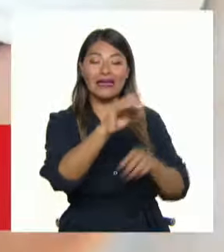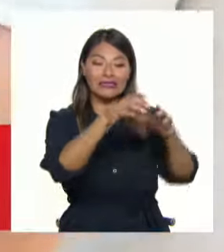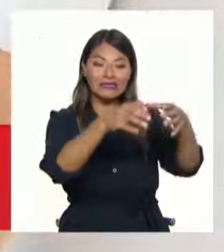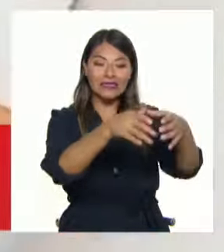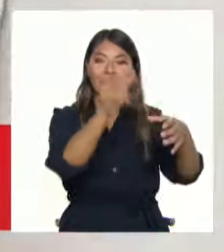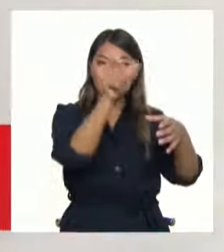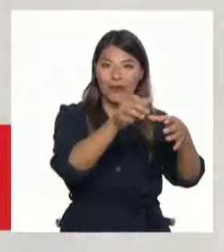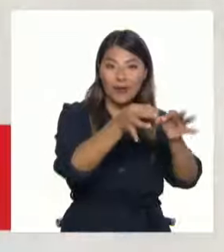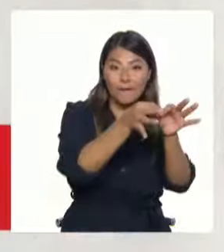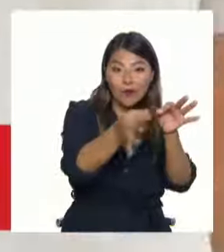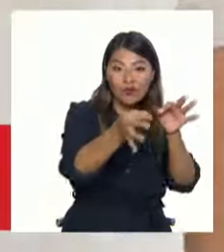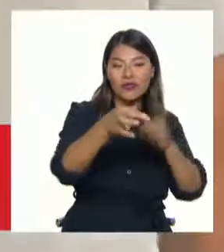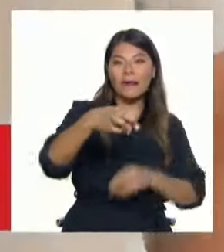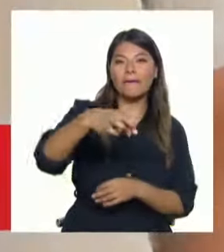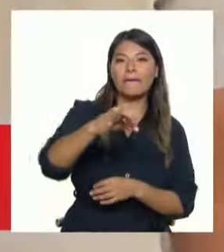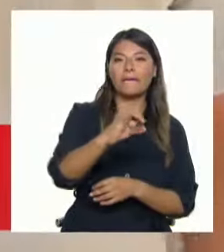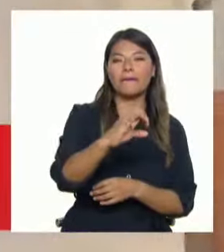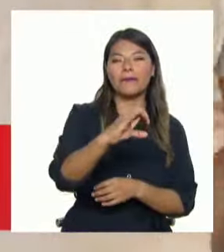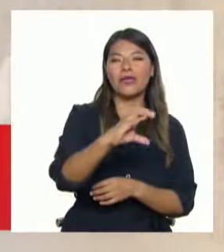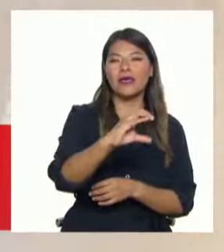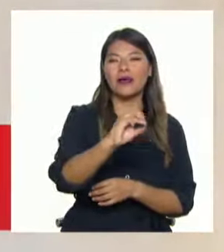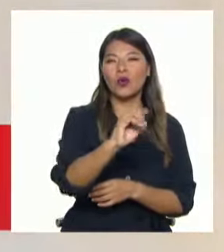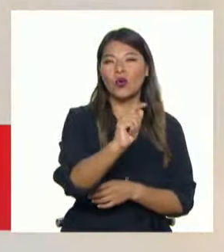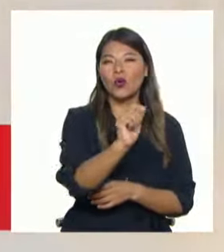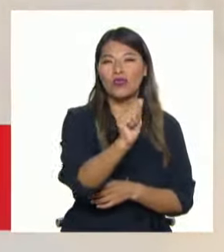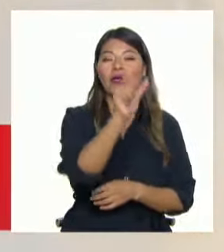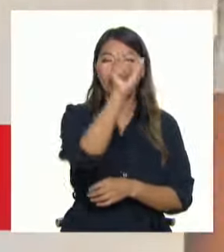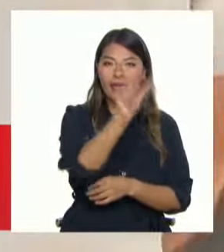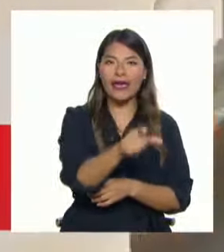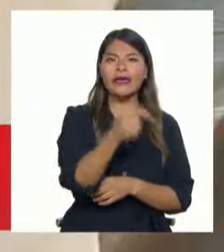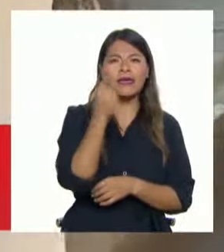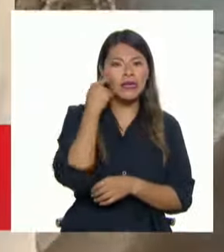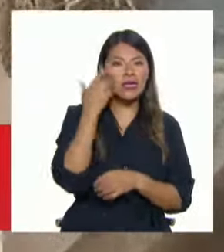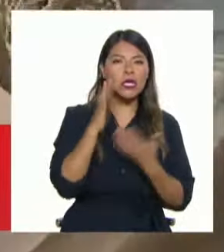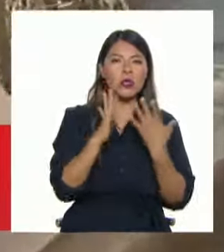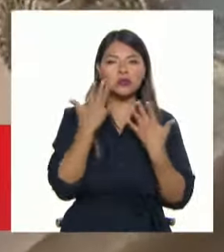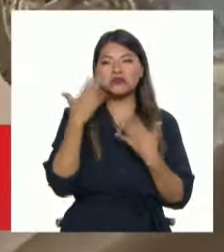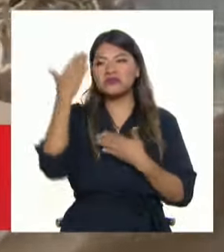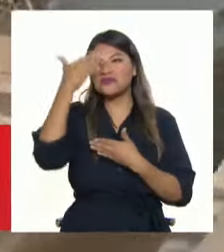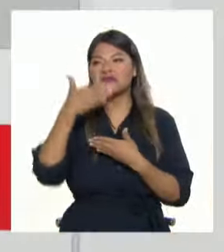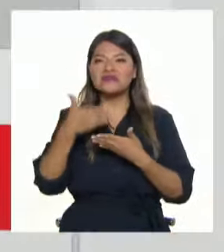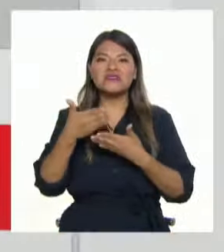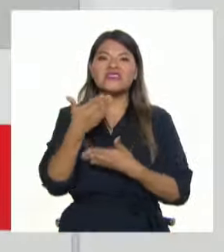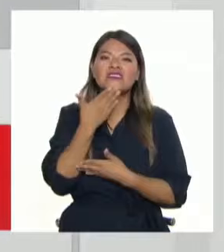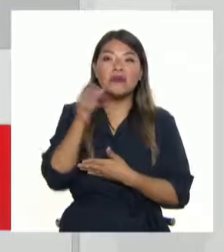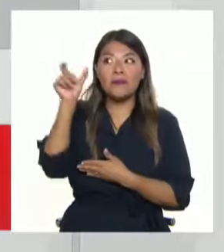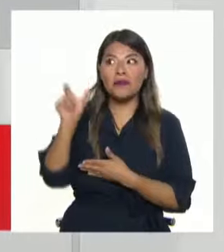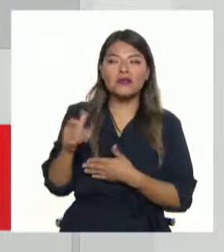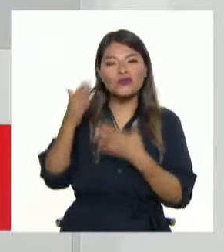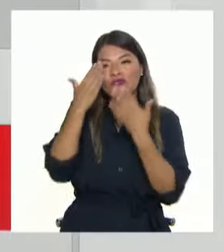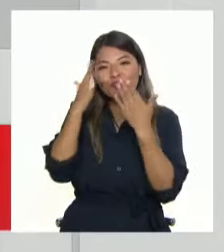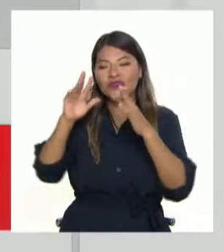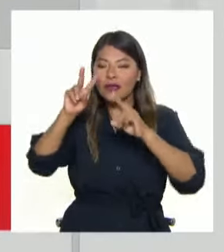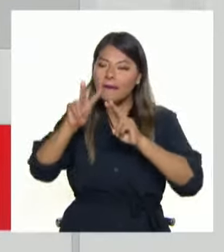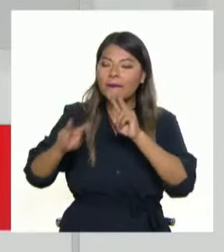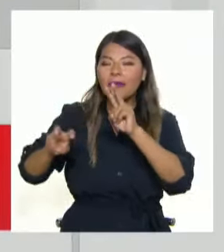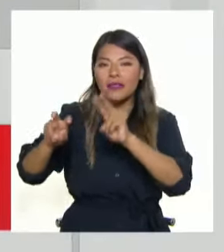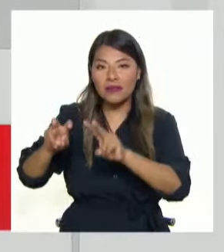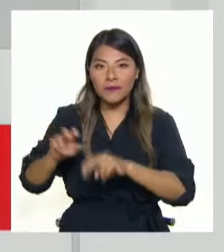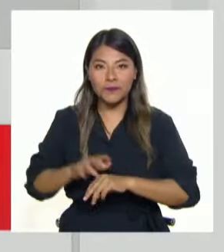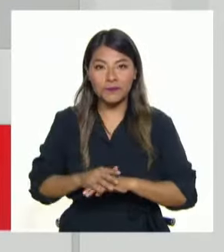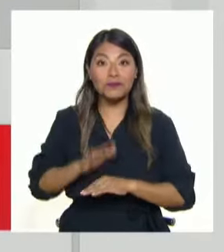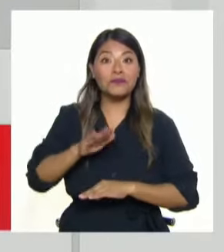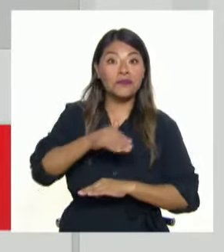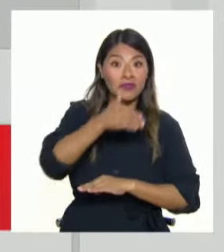fue víctima de un atentado, exactamente por personas desconocidas, todavía eso está en investigación, y oportunamente lo